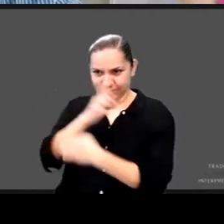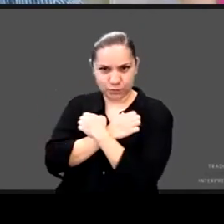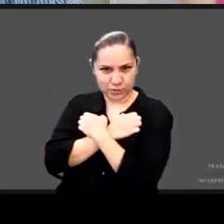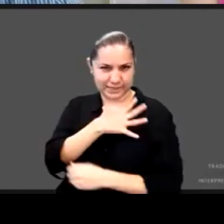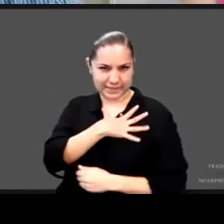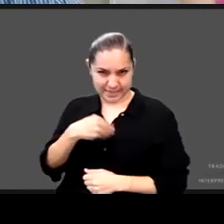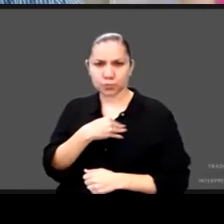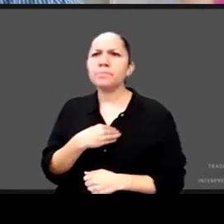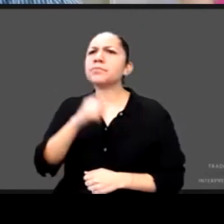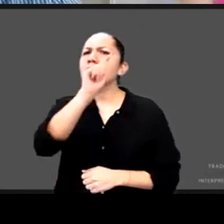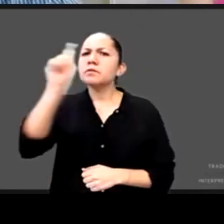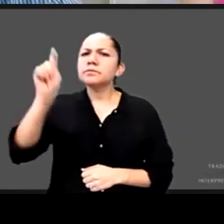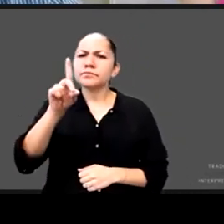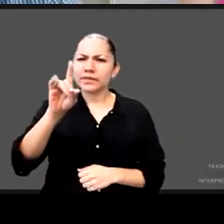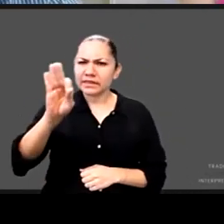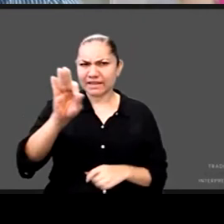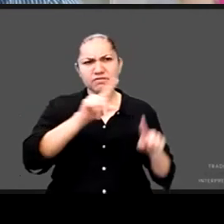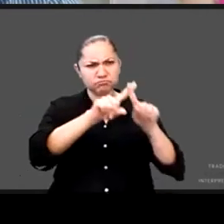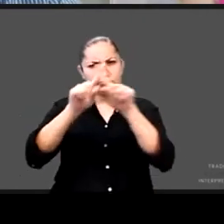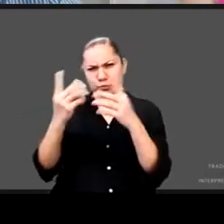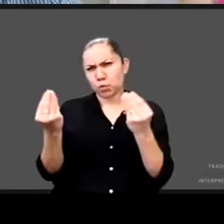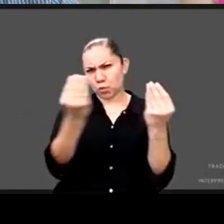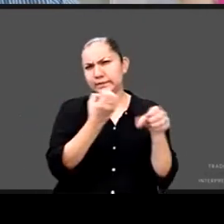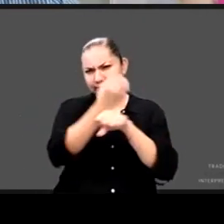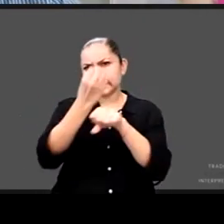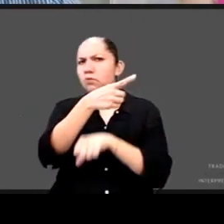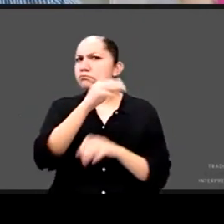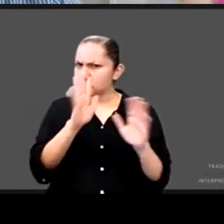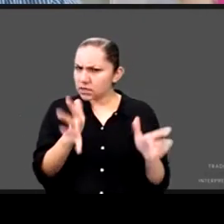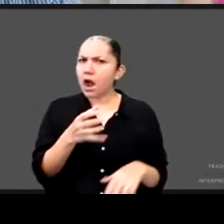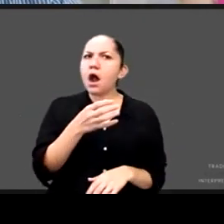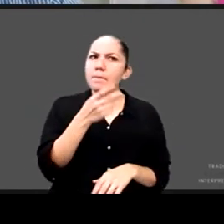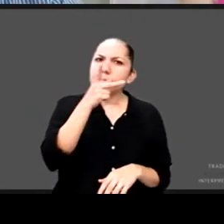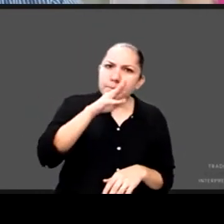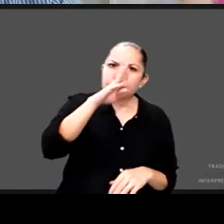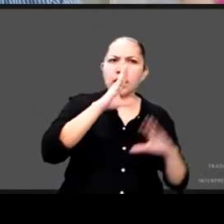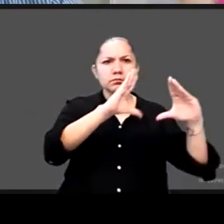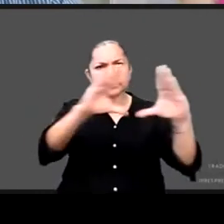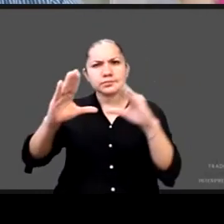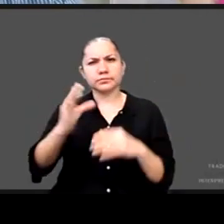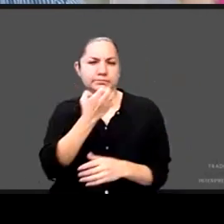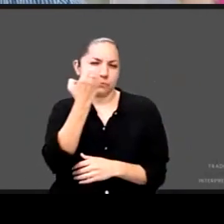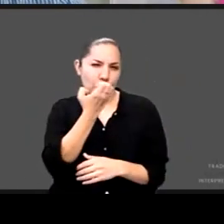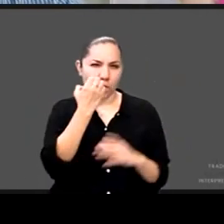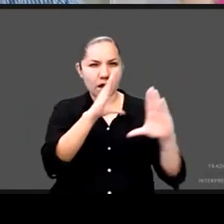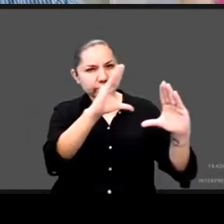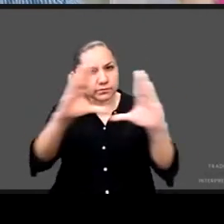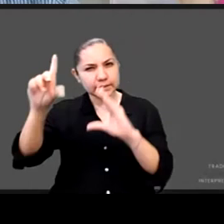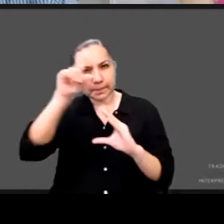para Padres. Habría que revisar qué tanto estos modelos de Escuela para Padres acogen